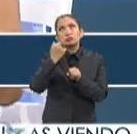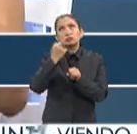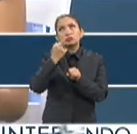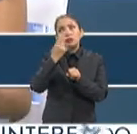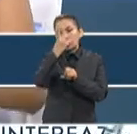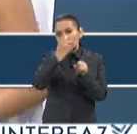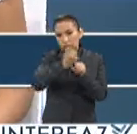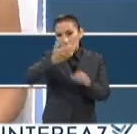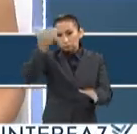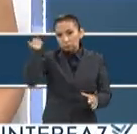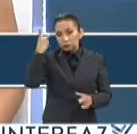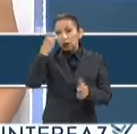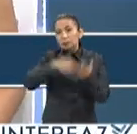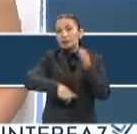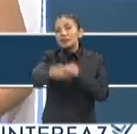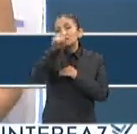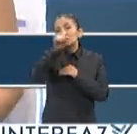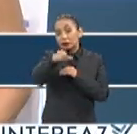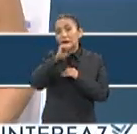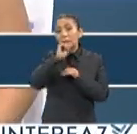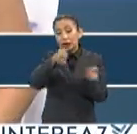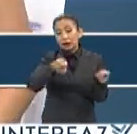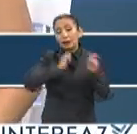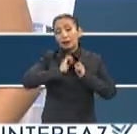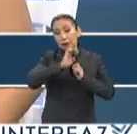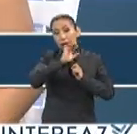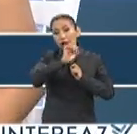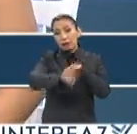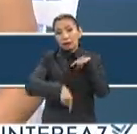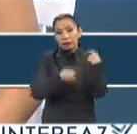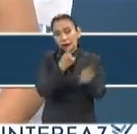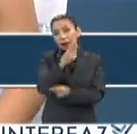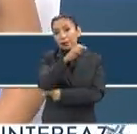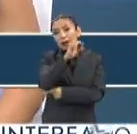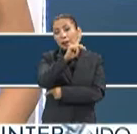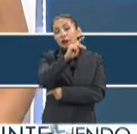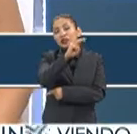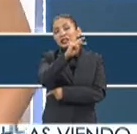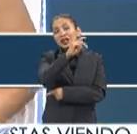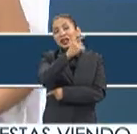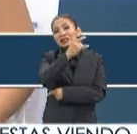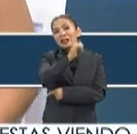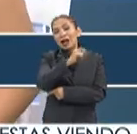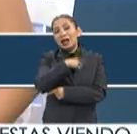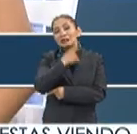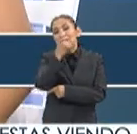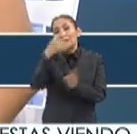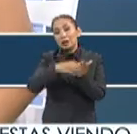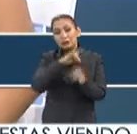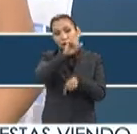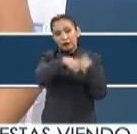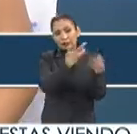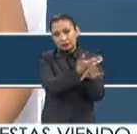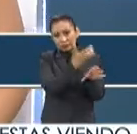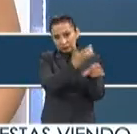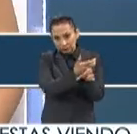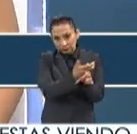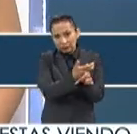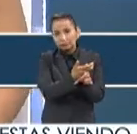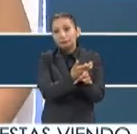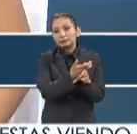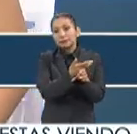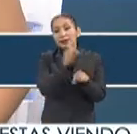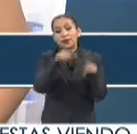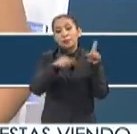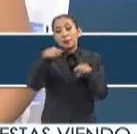no, hace 2 años, en el 2016, tuve también la oportunidad de estar en la beca Proyecto 100,000. Me fui a Estados Unidos. Entonces,